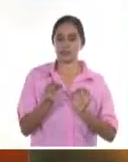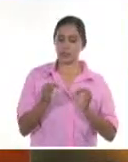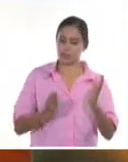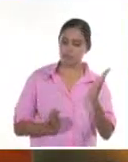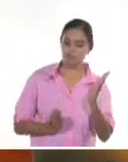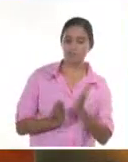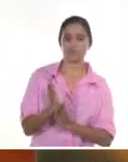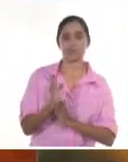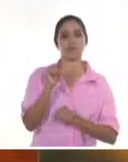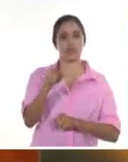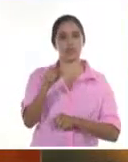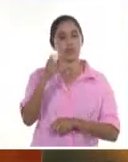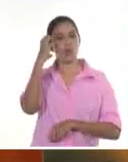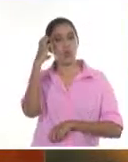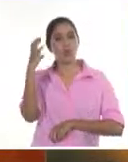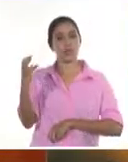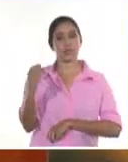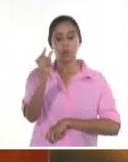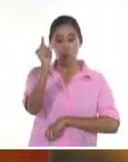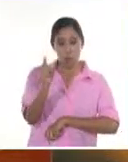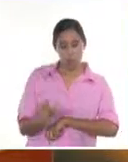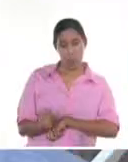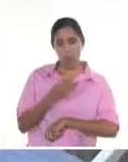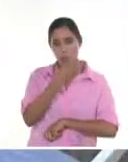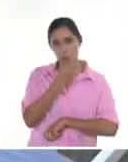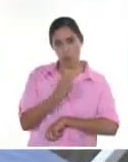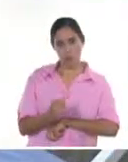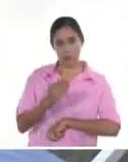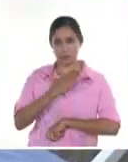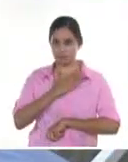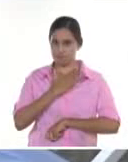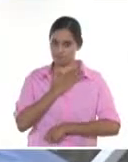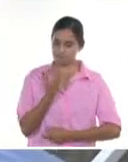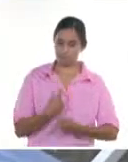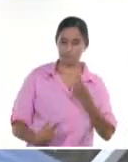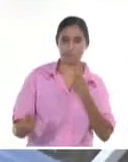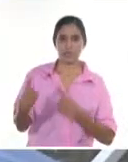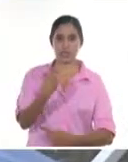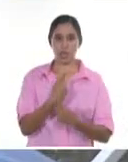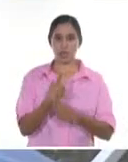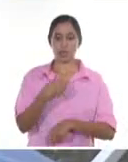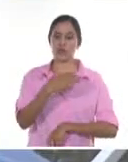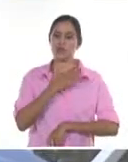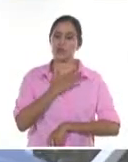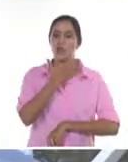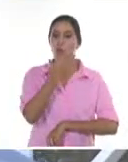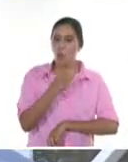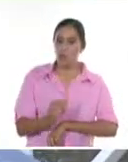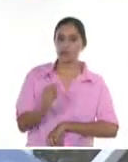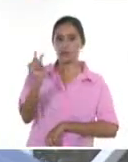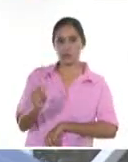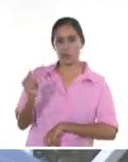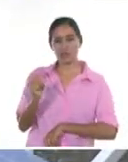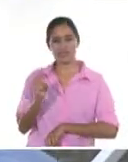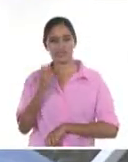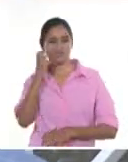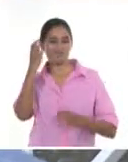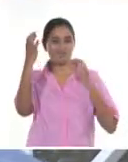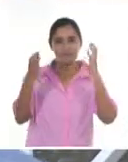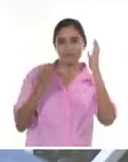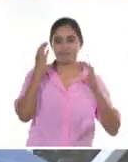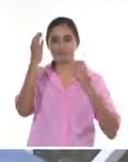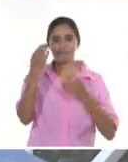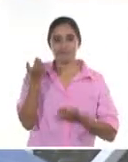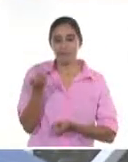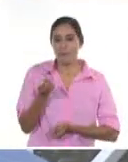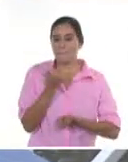gobierno. Los jóvenes la hacen suya. Sobre todo como juventud se van a ver esas inquietudes con el principal